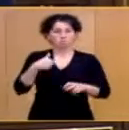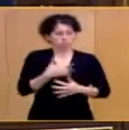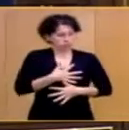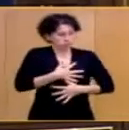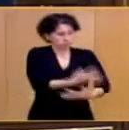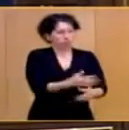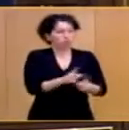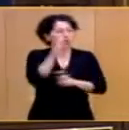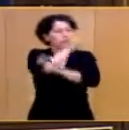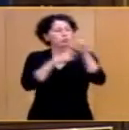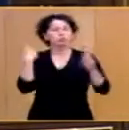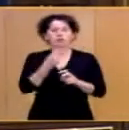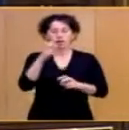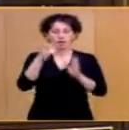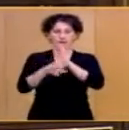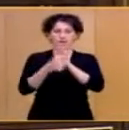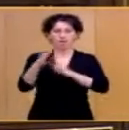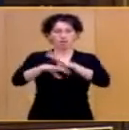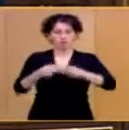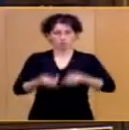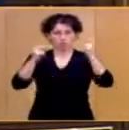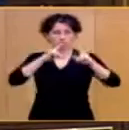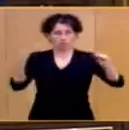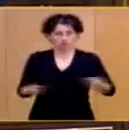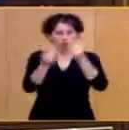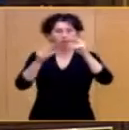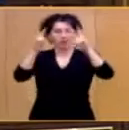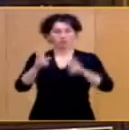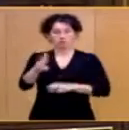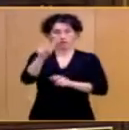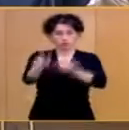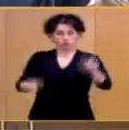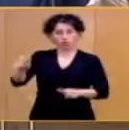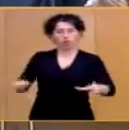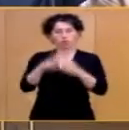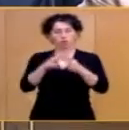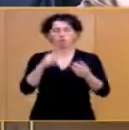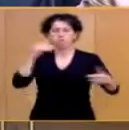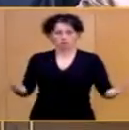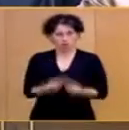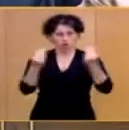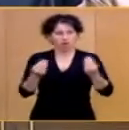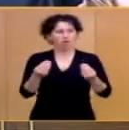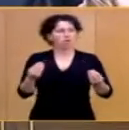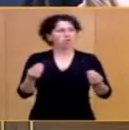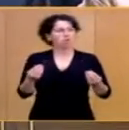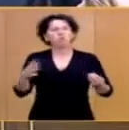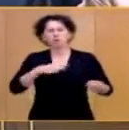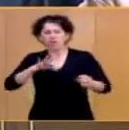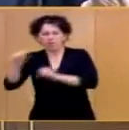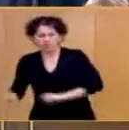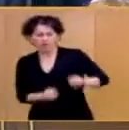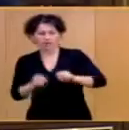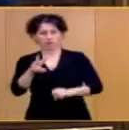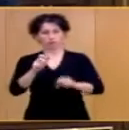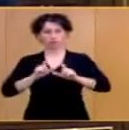calidad de la democracia y avanzar en el terreno de los derechos cívicos y sociales, ya sea para defender los derechos de la mujer